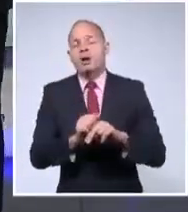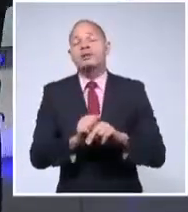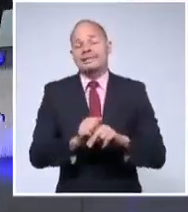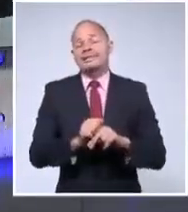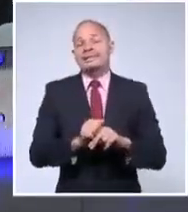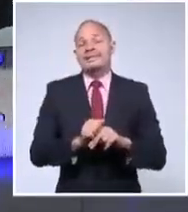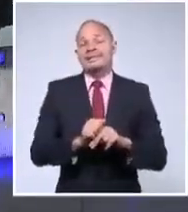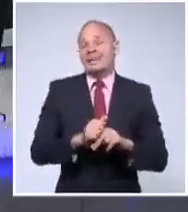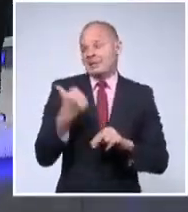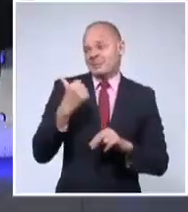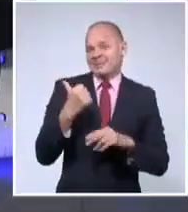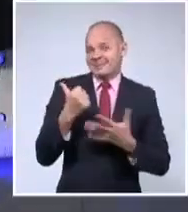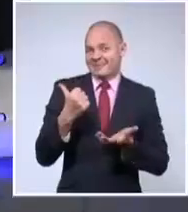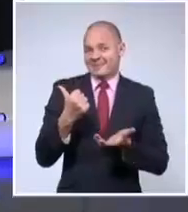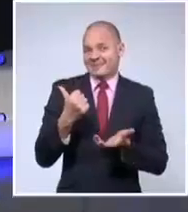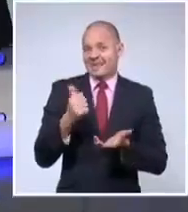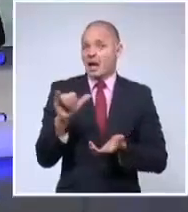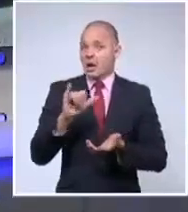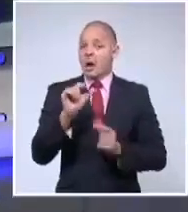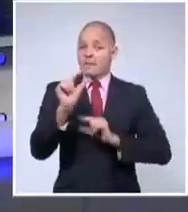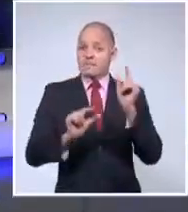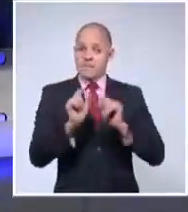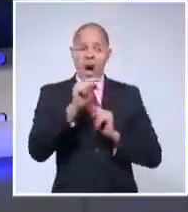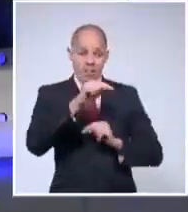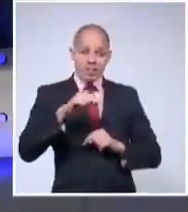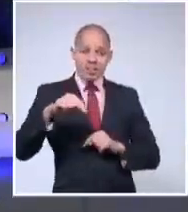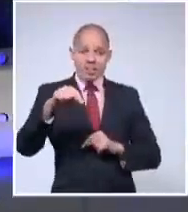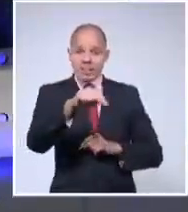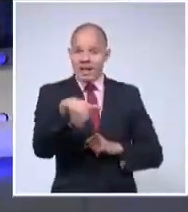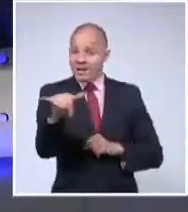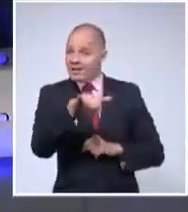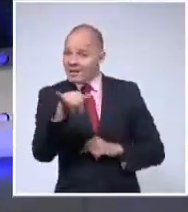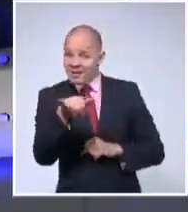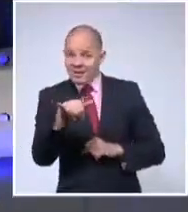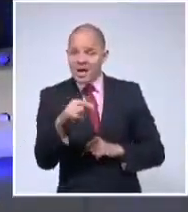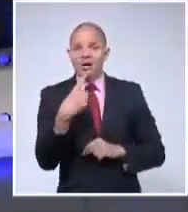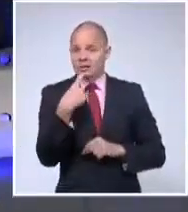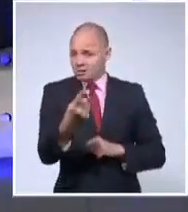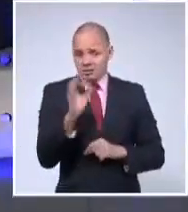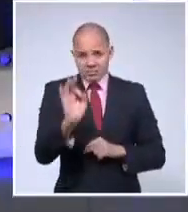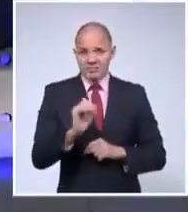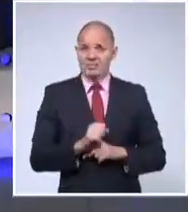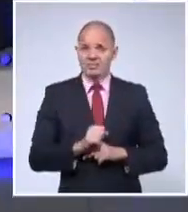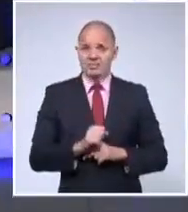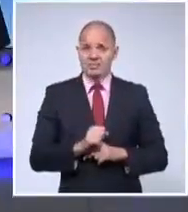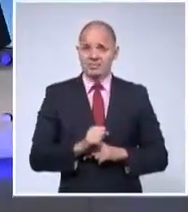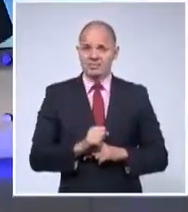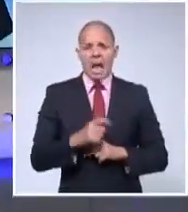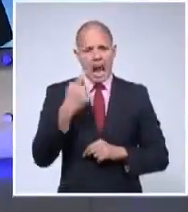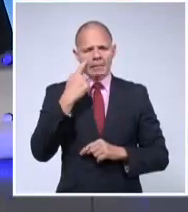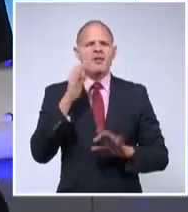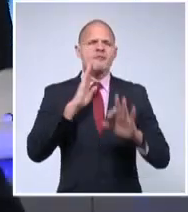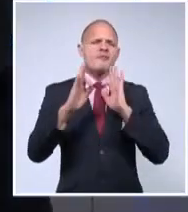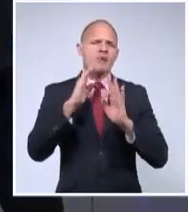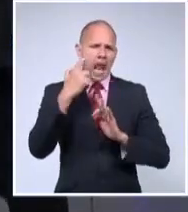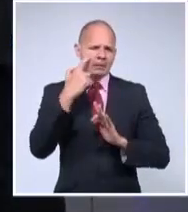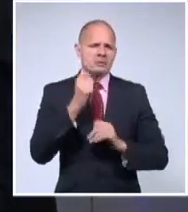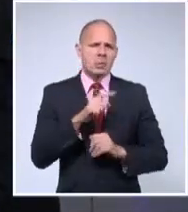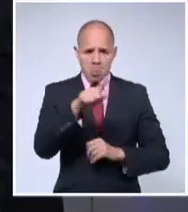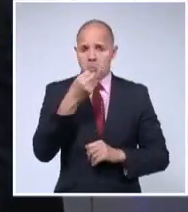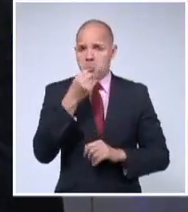en San Isidro también, y de las personas que se relacionan con ellos, ellos mismos lo han dicho. Vamos a buscar en Facebook, usted puede hacerlo